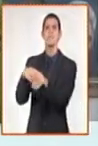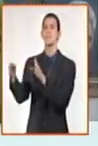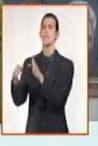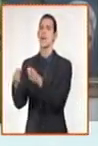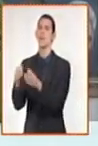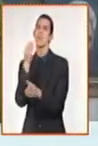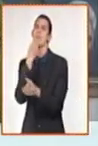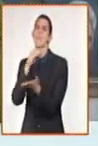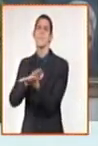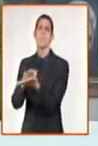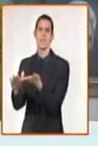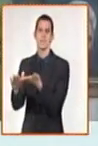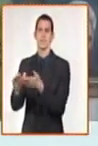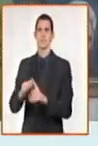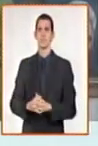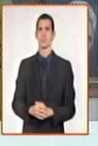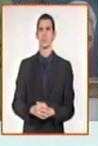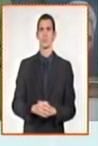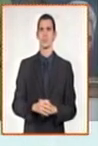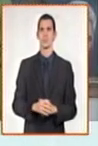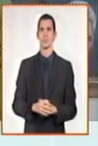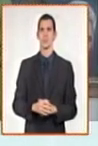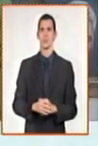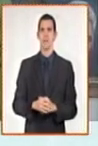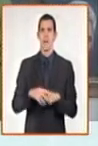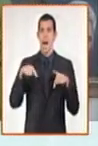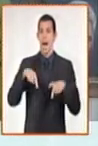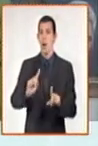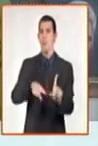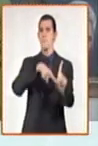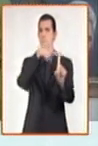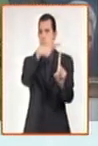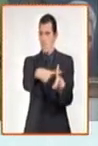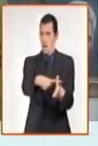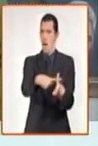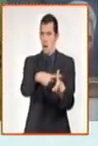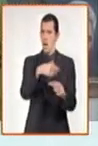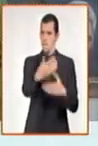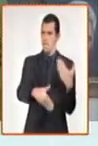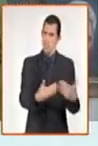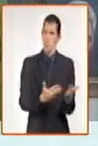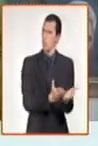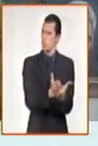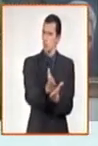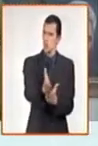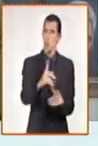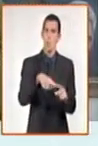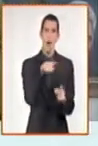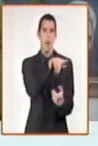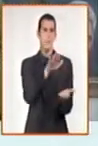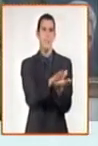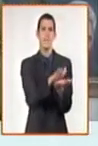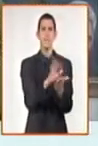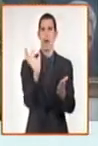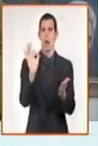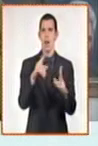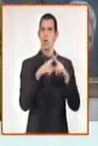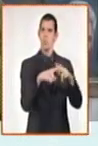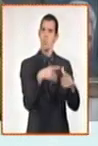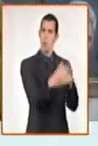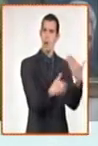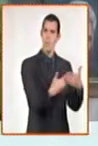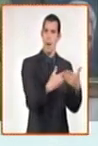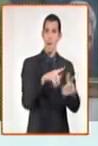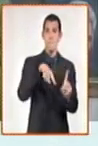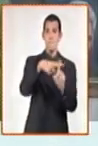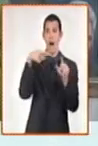y 2.304 de estas facilidades temporales hoy nosotros estamos contabilizando como que están afectadas. Decía, todos estos datos